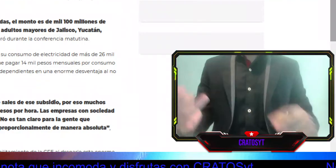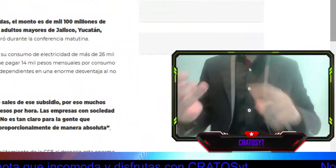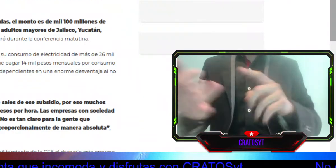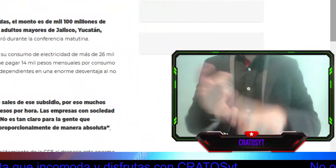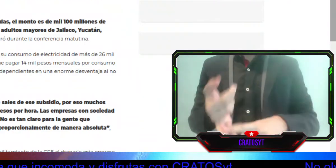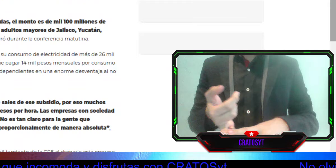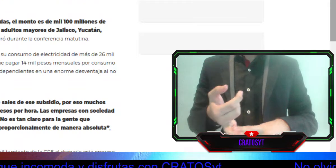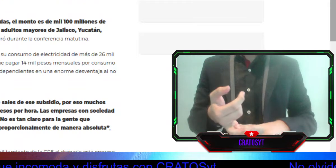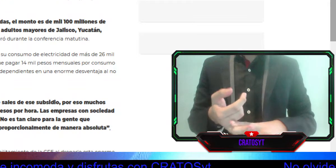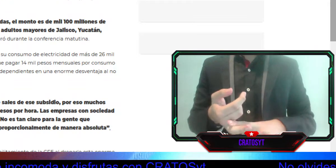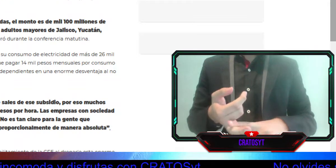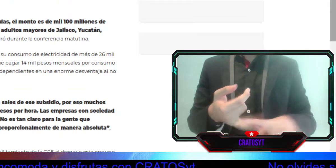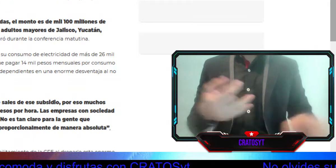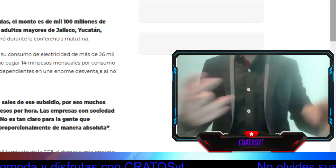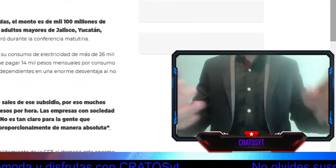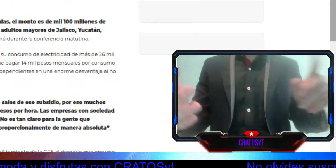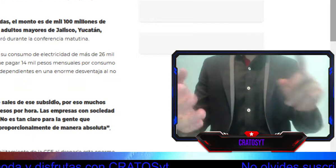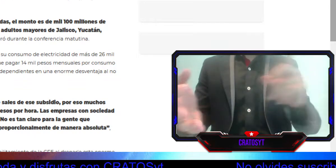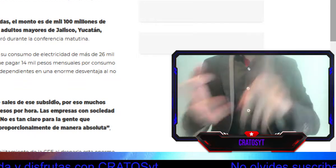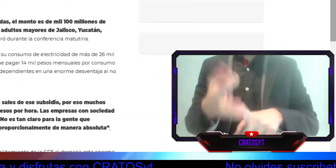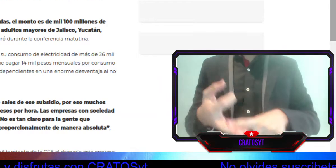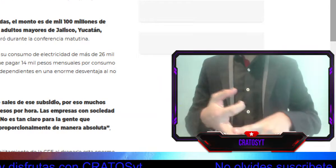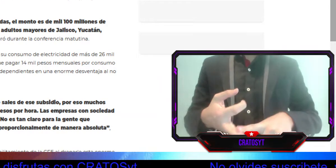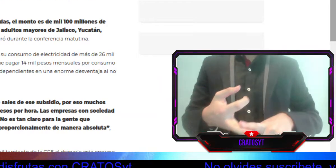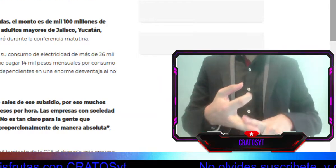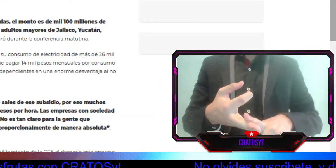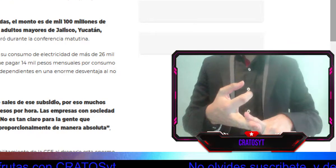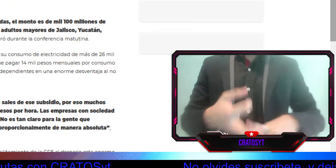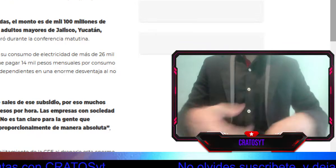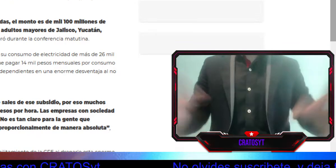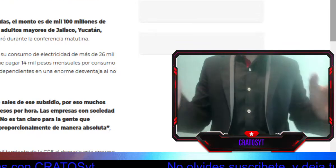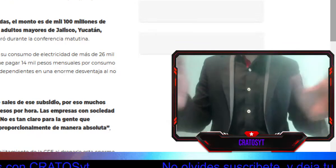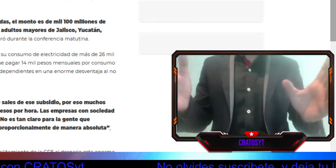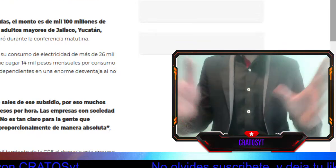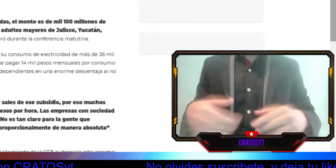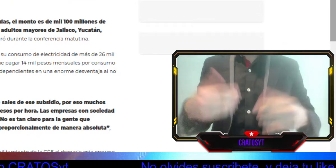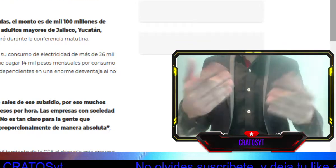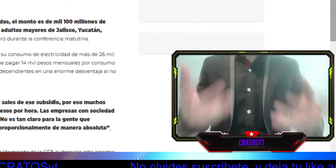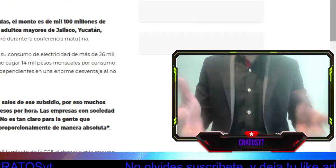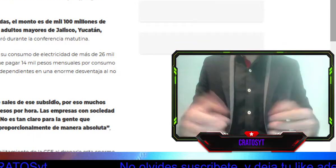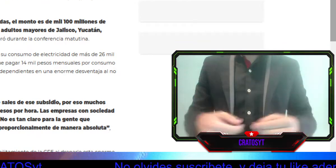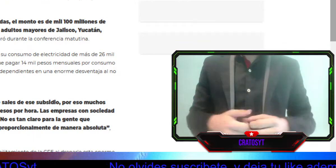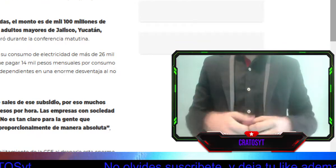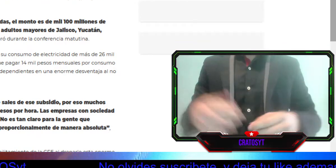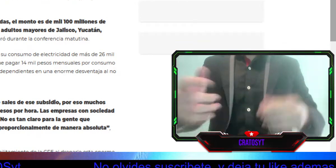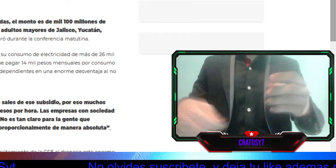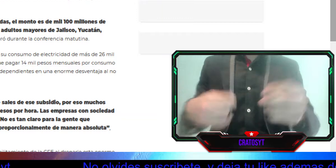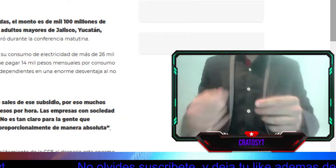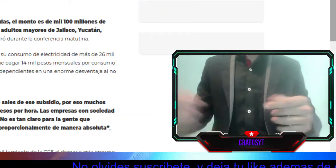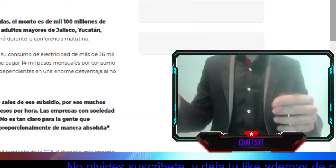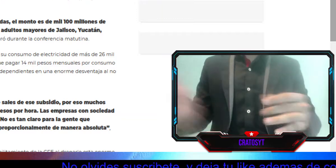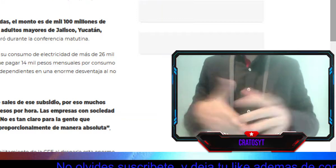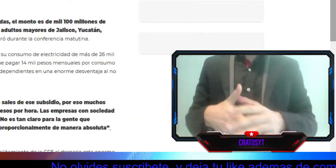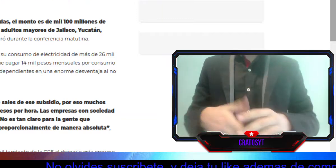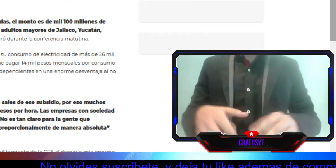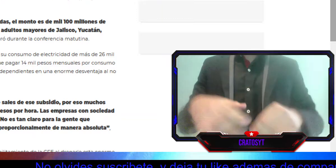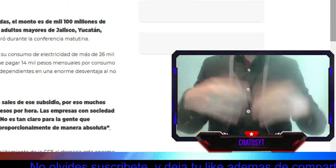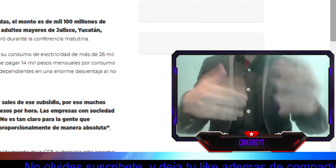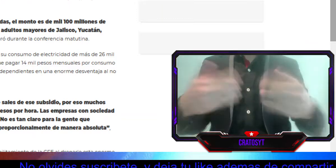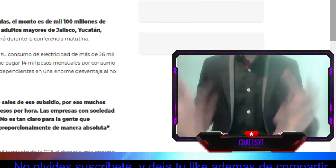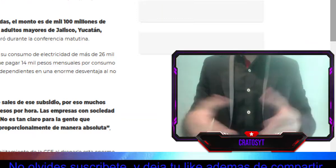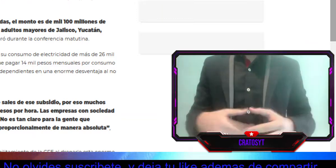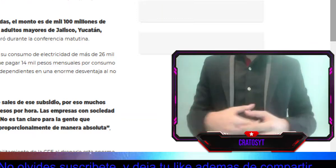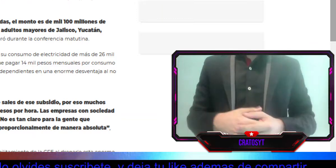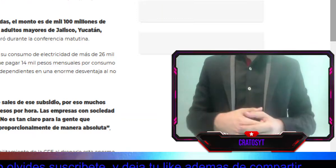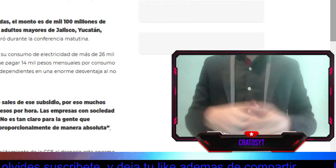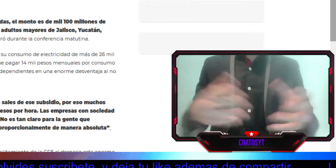tenga polvo, tienes que checar que no esté dañada, si tiene algún daño tienes que repararla. Imagina que se te daña el disco duro, tienes que abrirla, tienes que cambiárselo, bla,